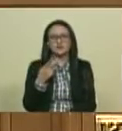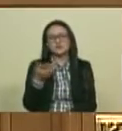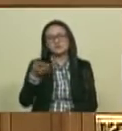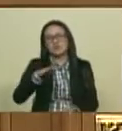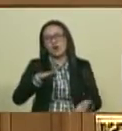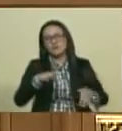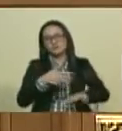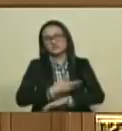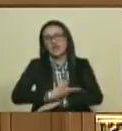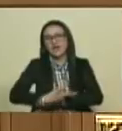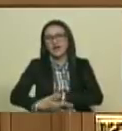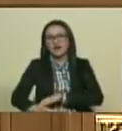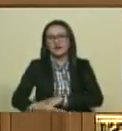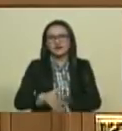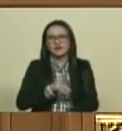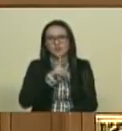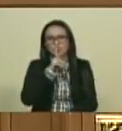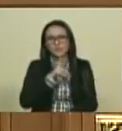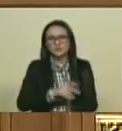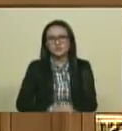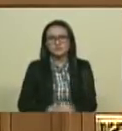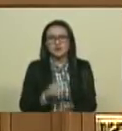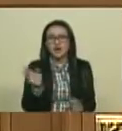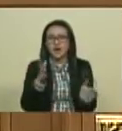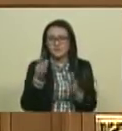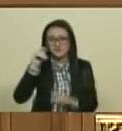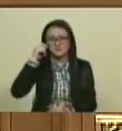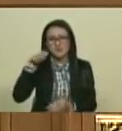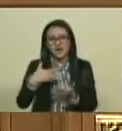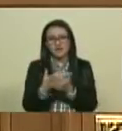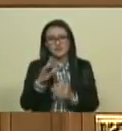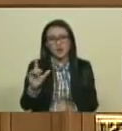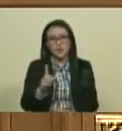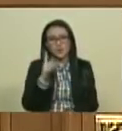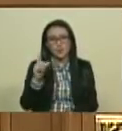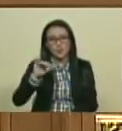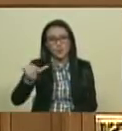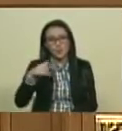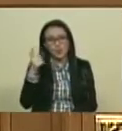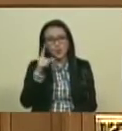país entre los meses de abril y julio del año pasado,